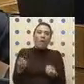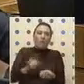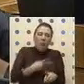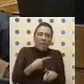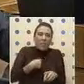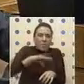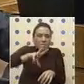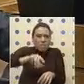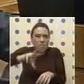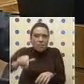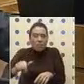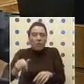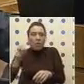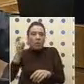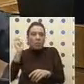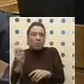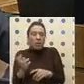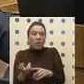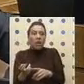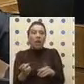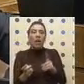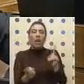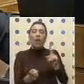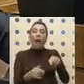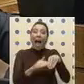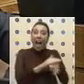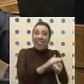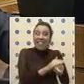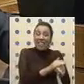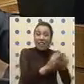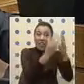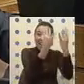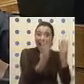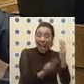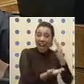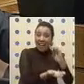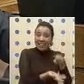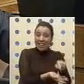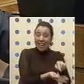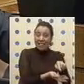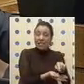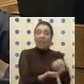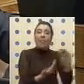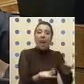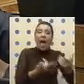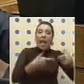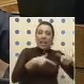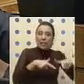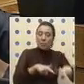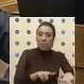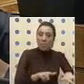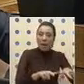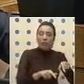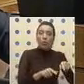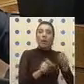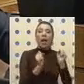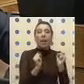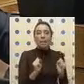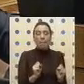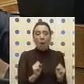un delito, que en tenerle adentro esos centros de reclusión espacios para que también allí